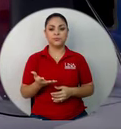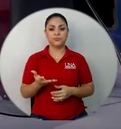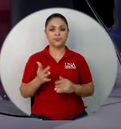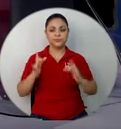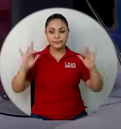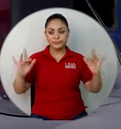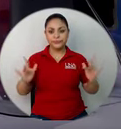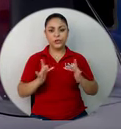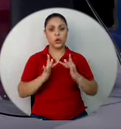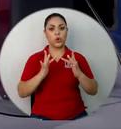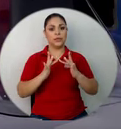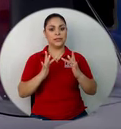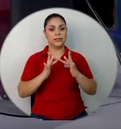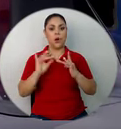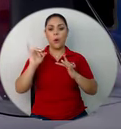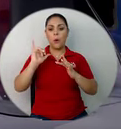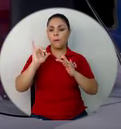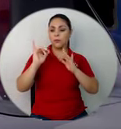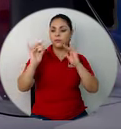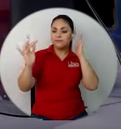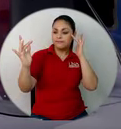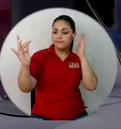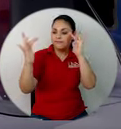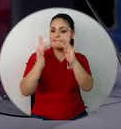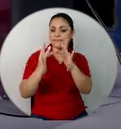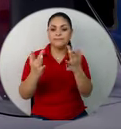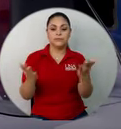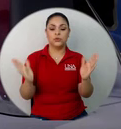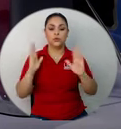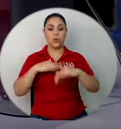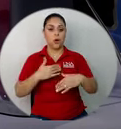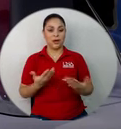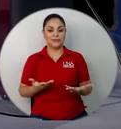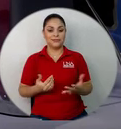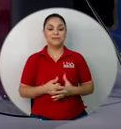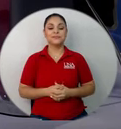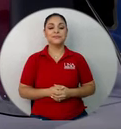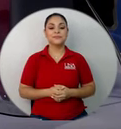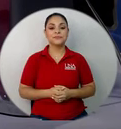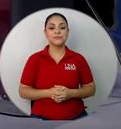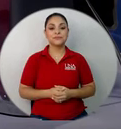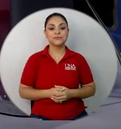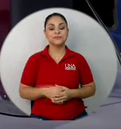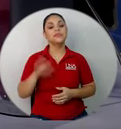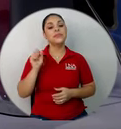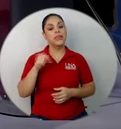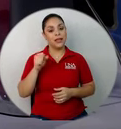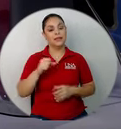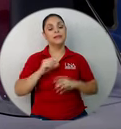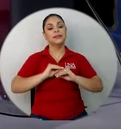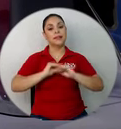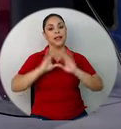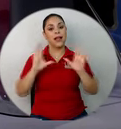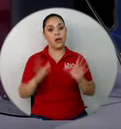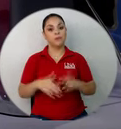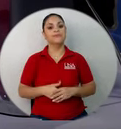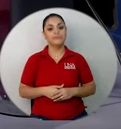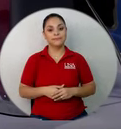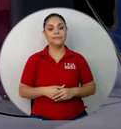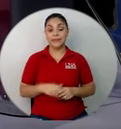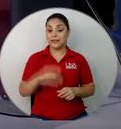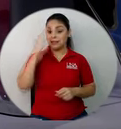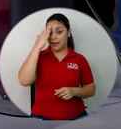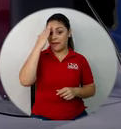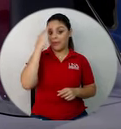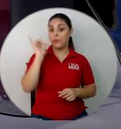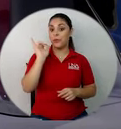hay conectividad entre las partes, no hacen clic, como dicen ahora los chicos y chicas. Claro, Maribel, partiendo de